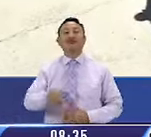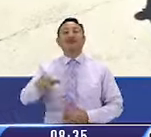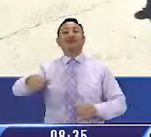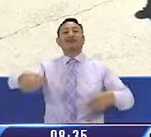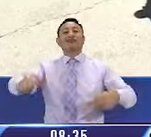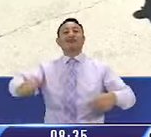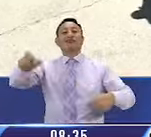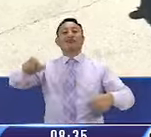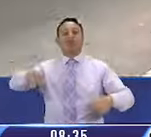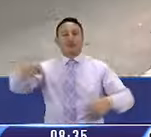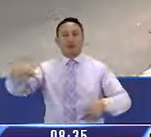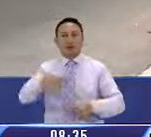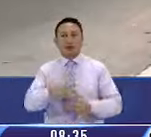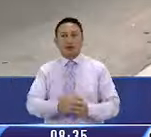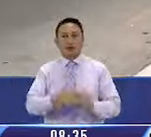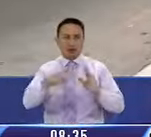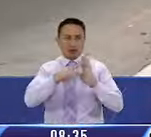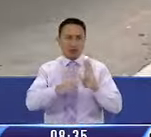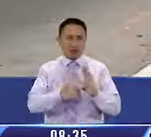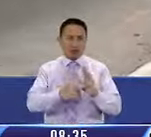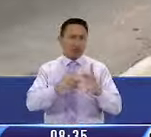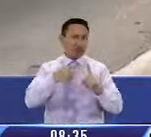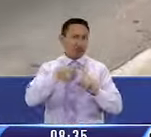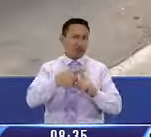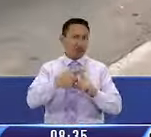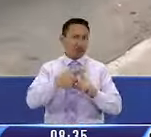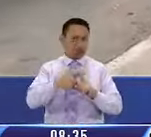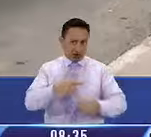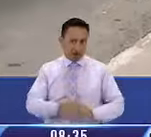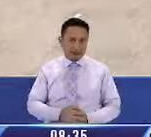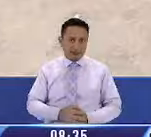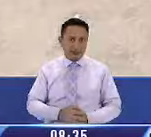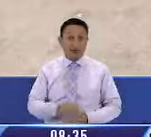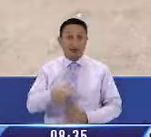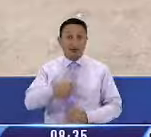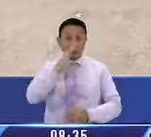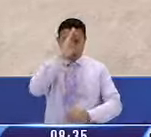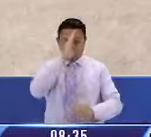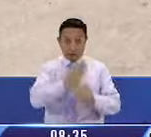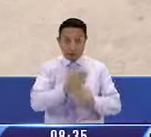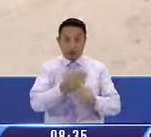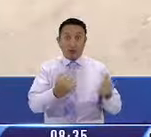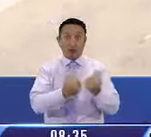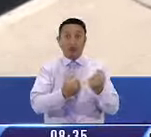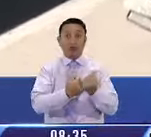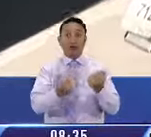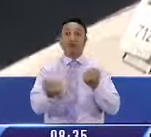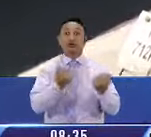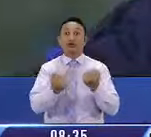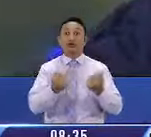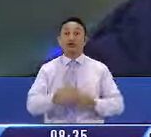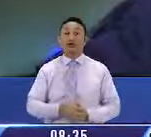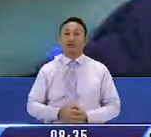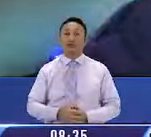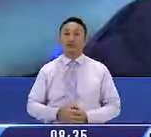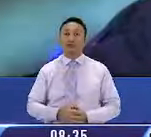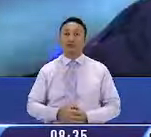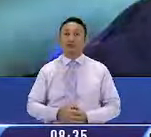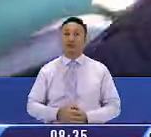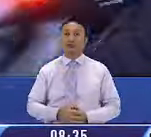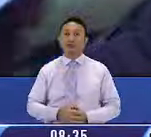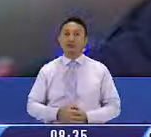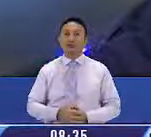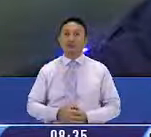motocicletas, la medida es considerada como positiva, ya que su objetivo es fortalecer controles ante la inseguridad. En una parte